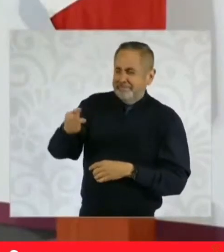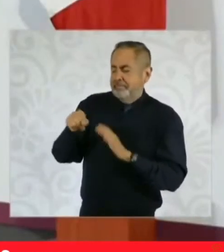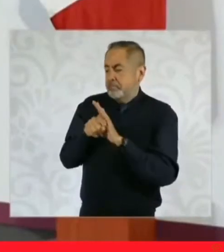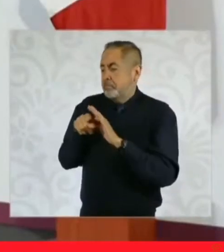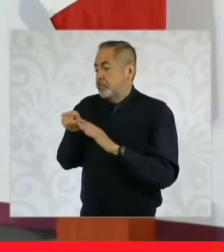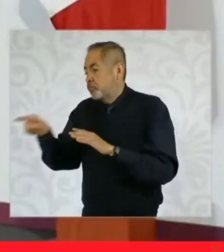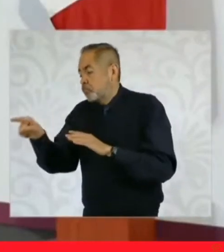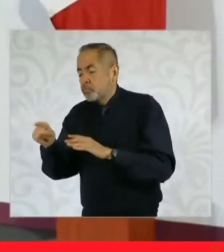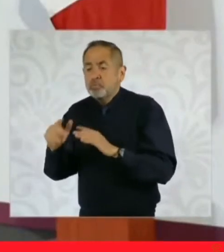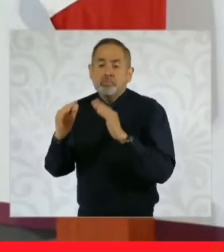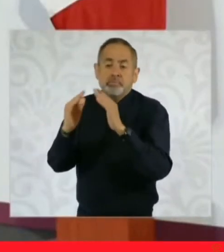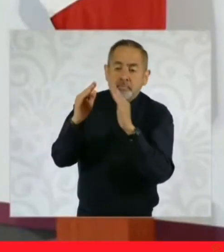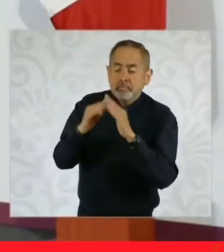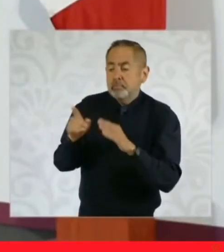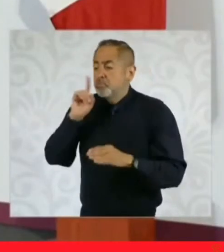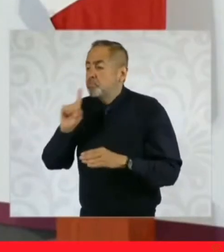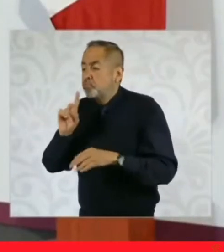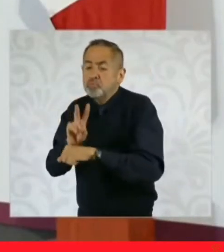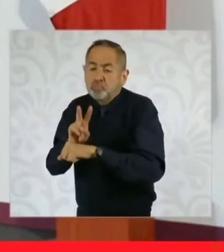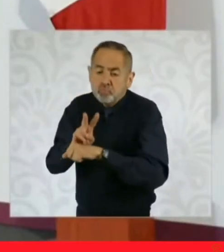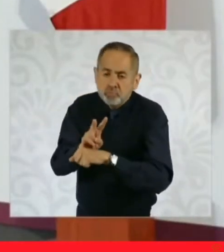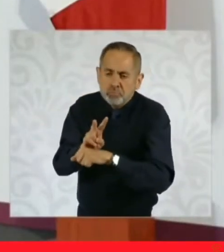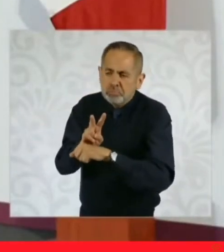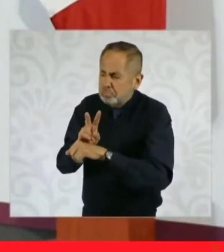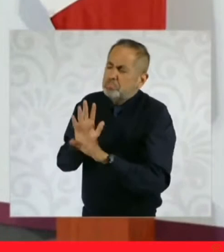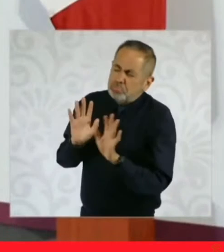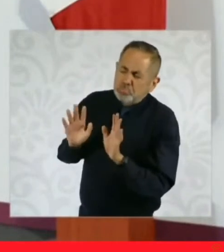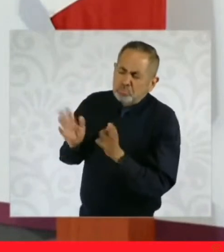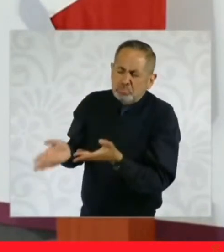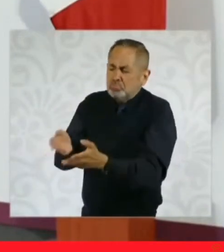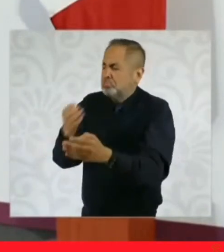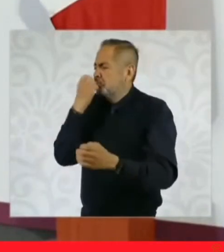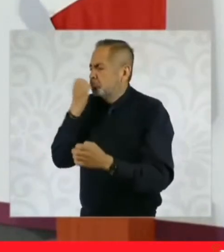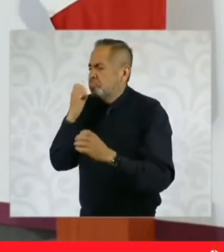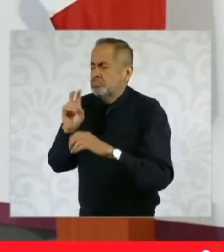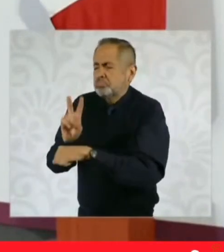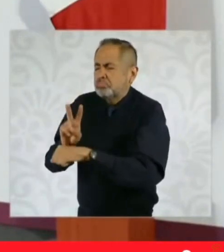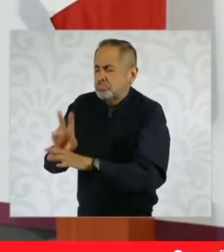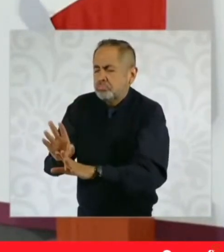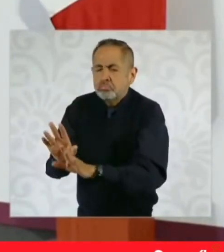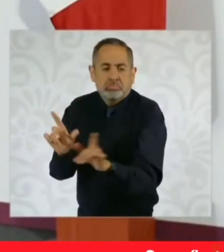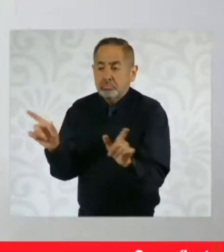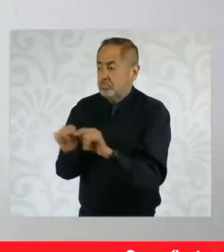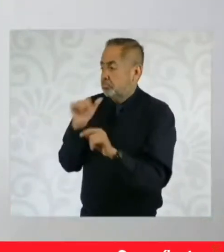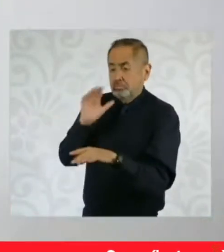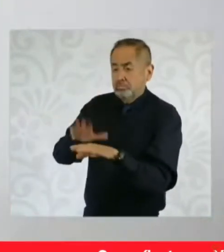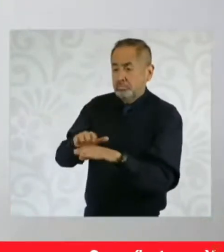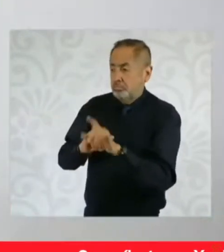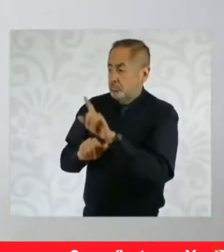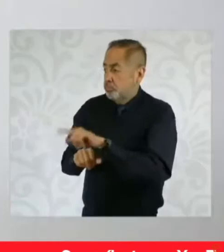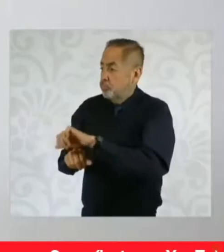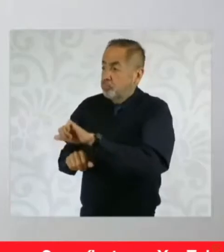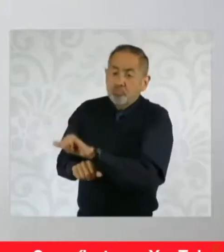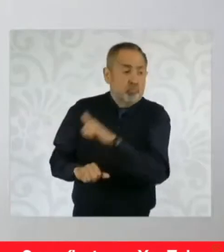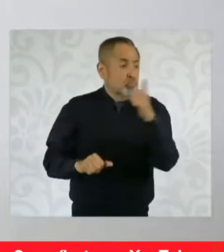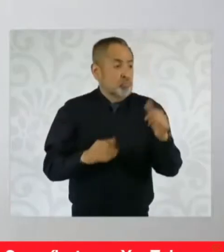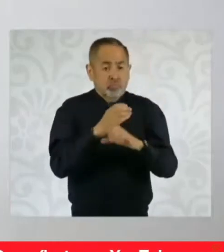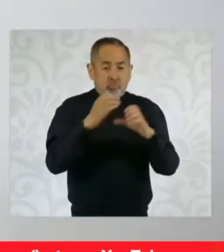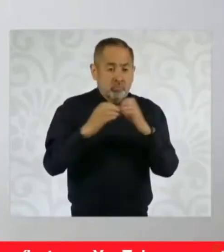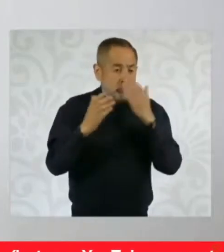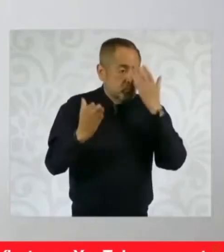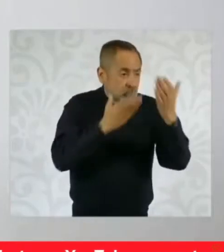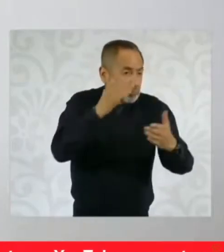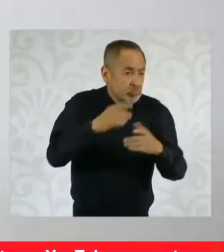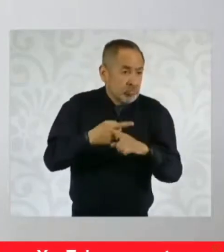del hogar, de que sí se podían dedicar a esta profesión, pero solo a esta. Aquellas mujeres que quisieran estudiar